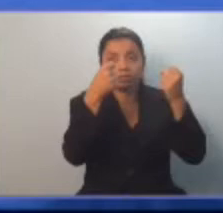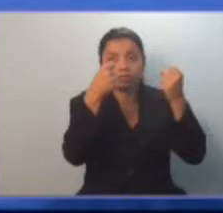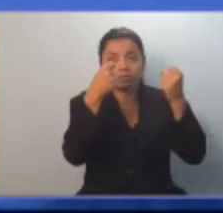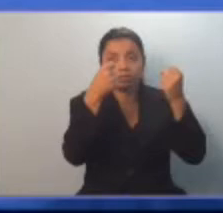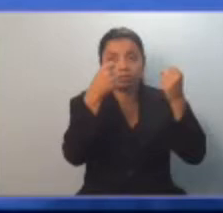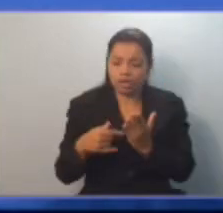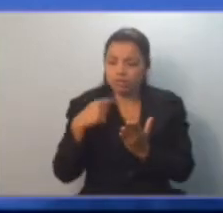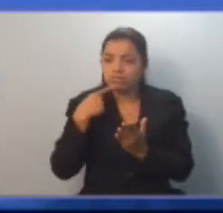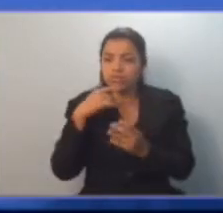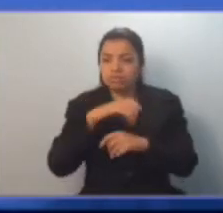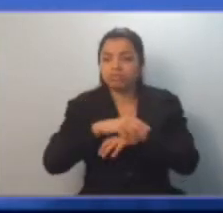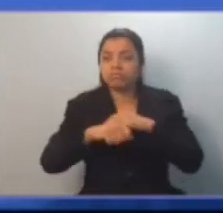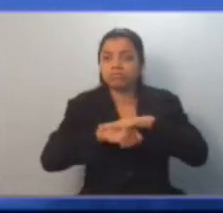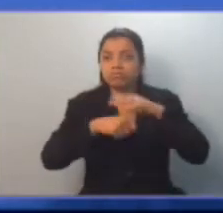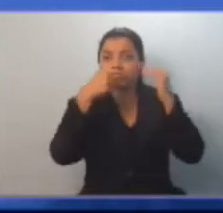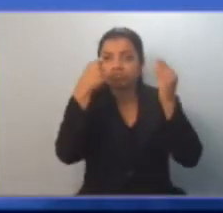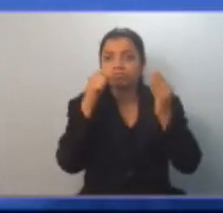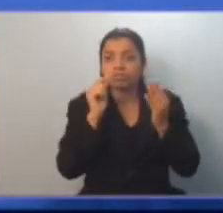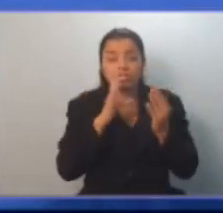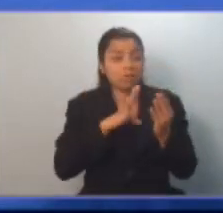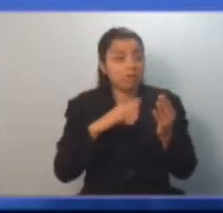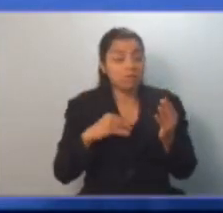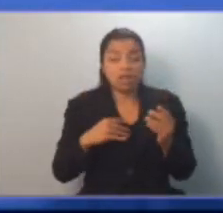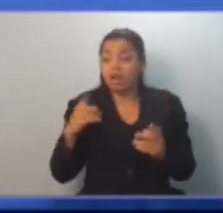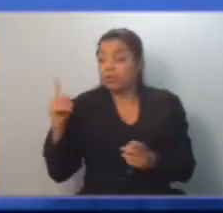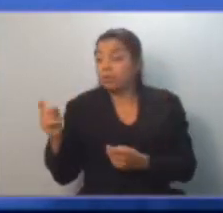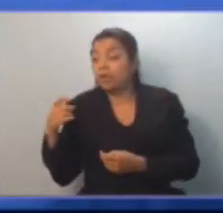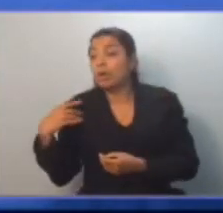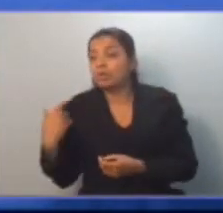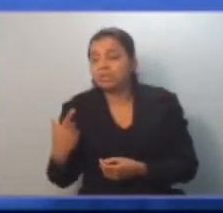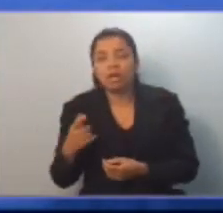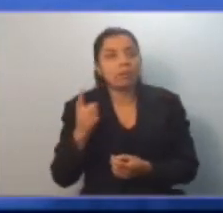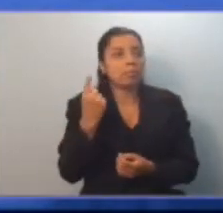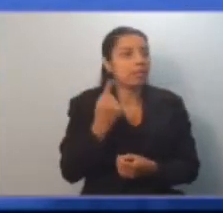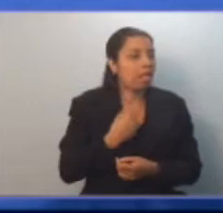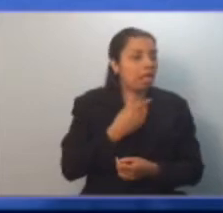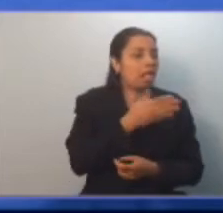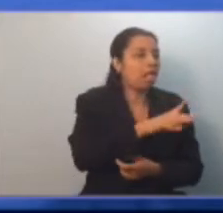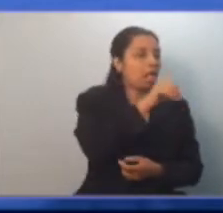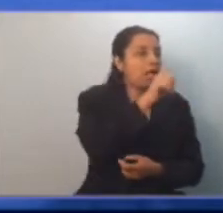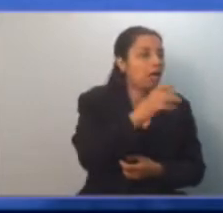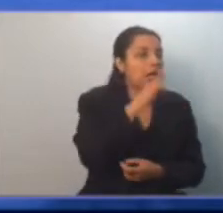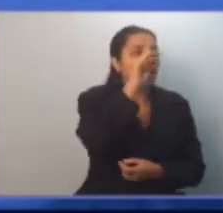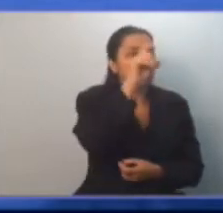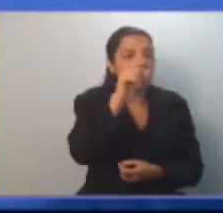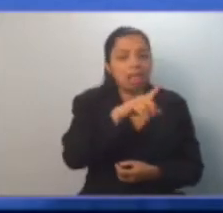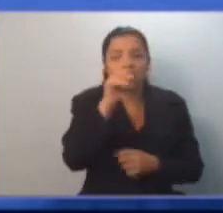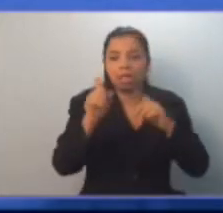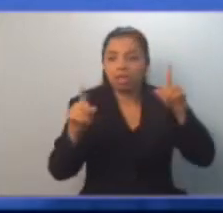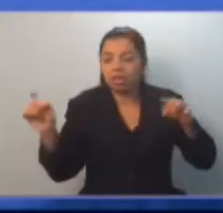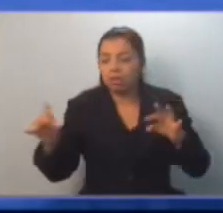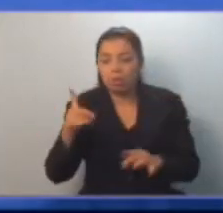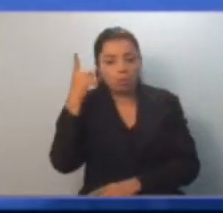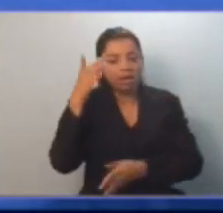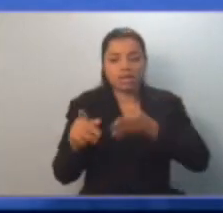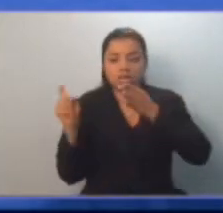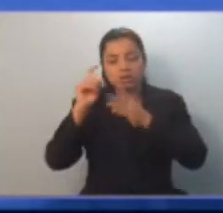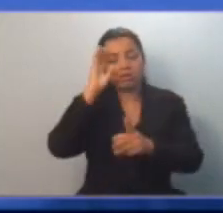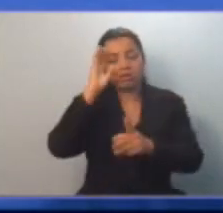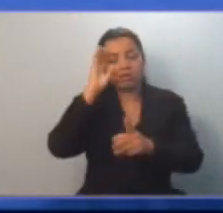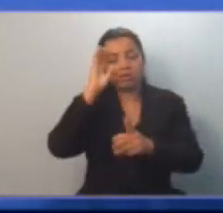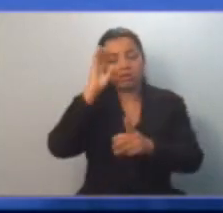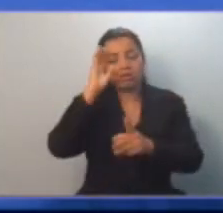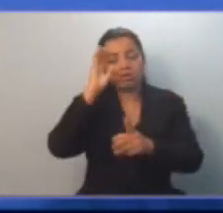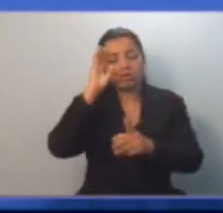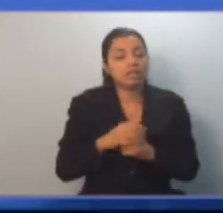mencionado, se encuentra su pariente o su familiar y de esa manera no ande preguntando en diferentes instituciones. Esto va a estar